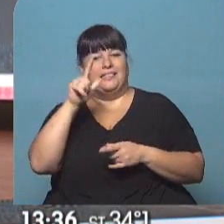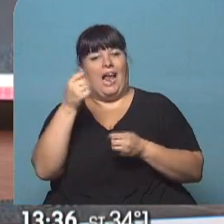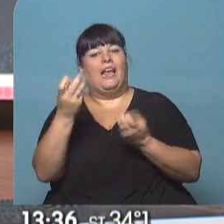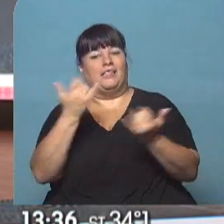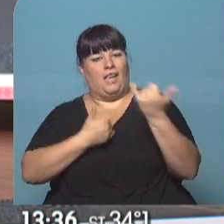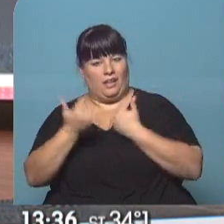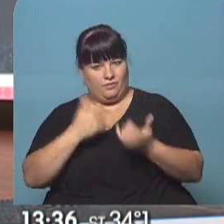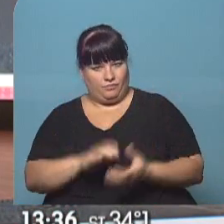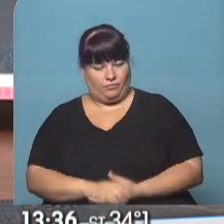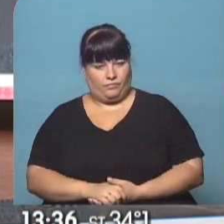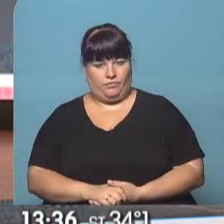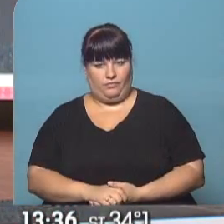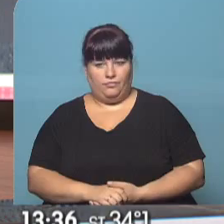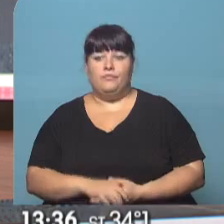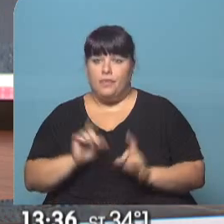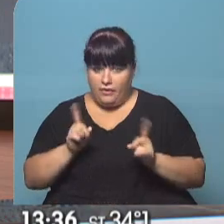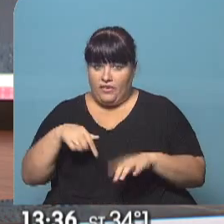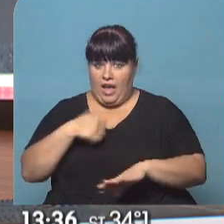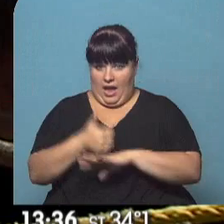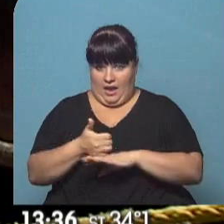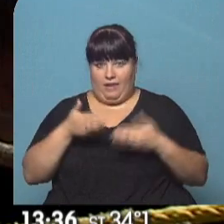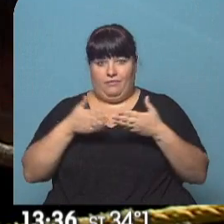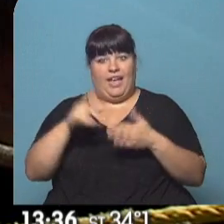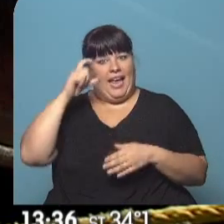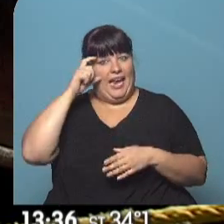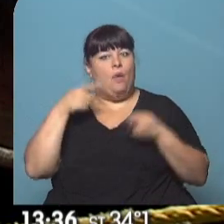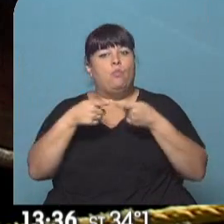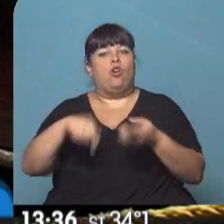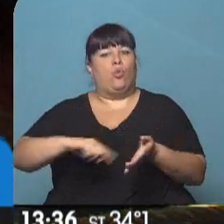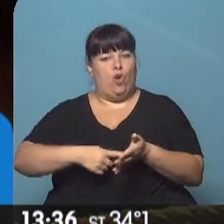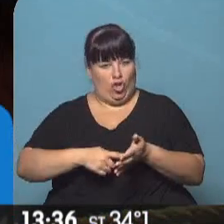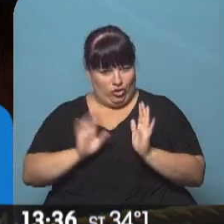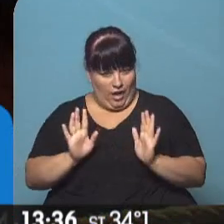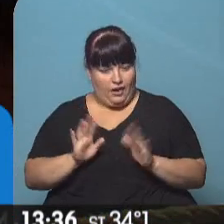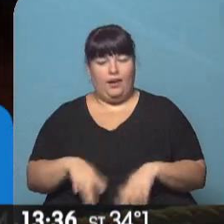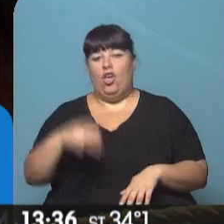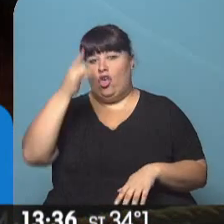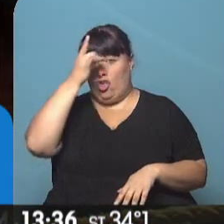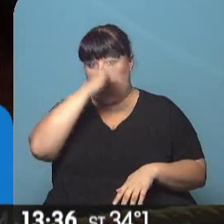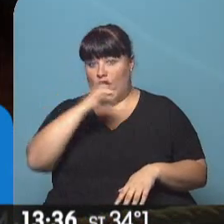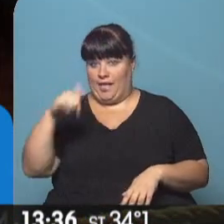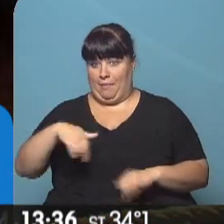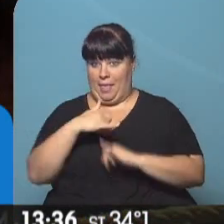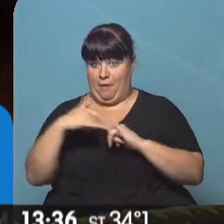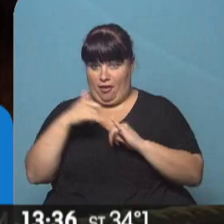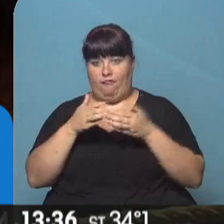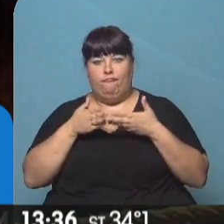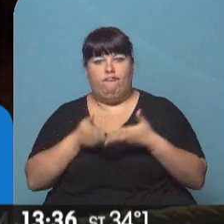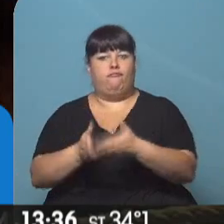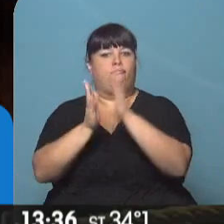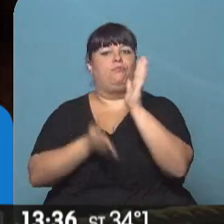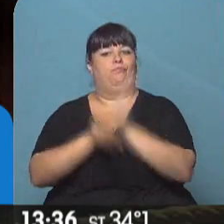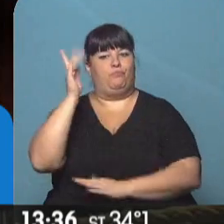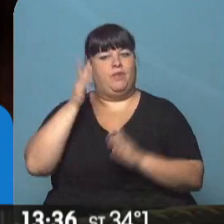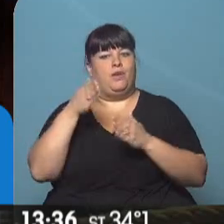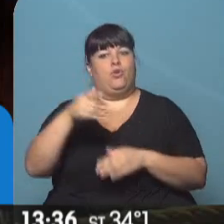vamos. Continuamos en la Dársena E del puerto de Buenos Aires. Pablo, 12 y media de este mediodía, partió rumbo